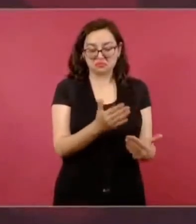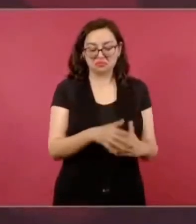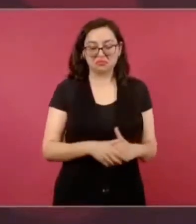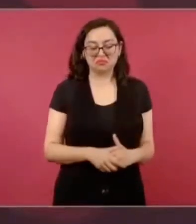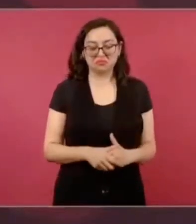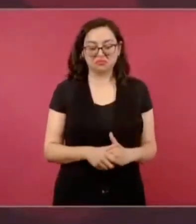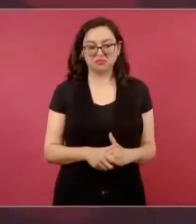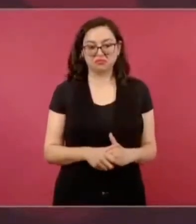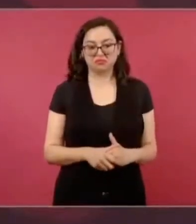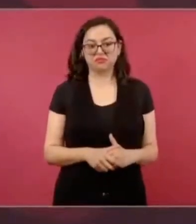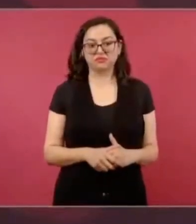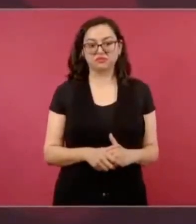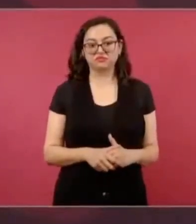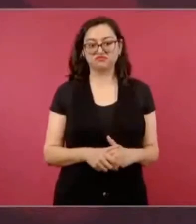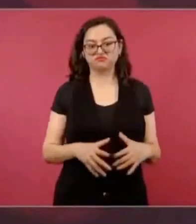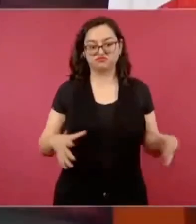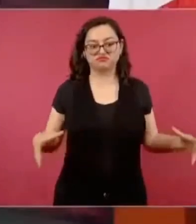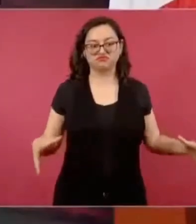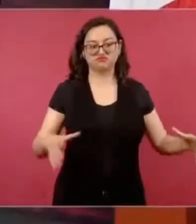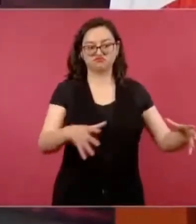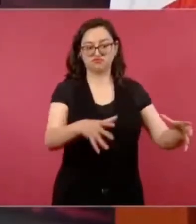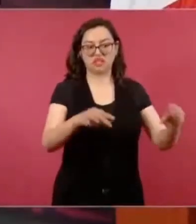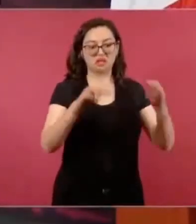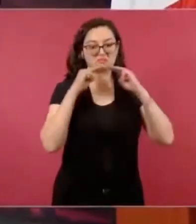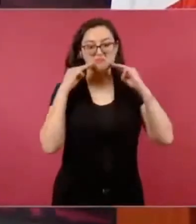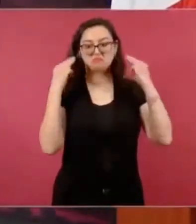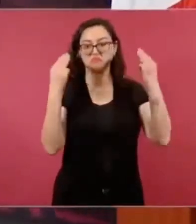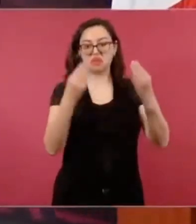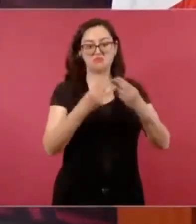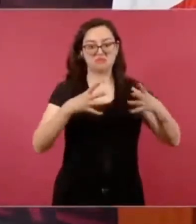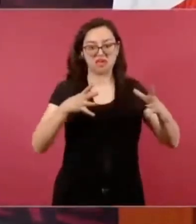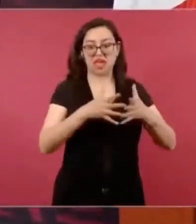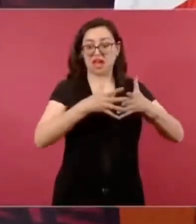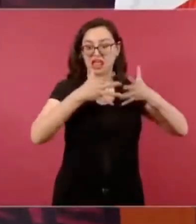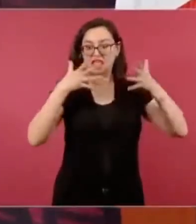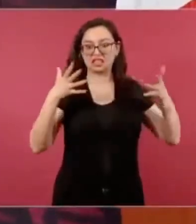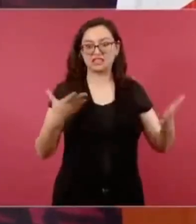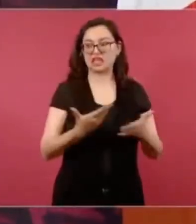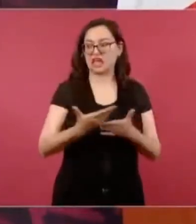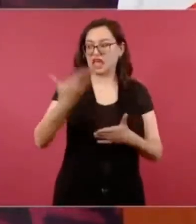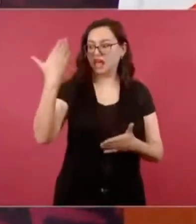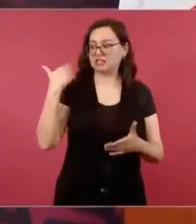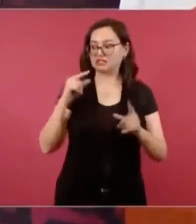de la asociación delictuosa que dominaba México.